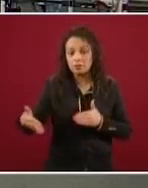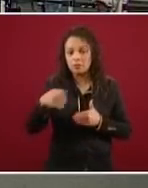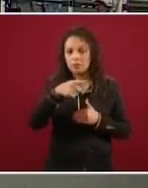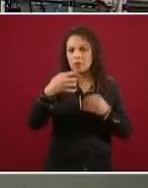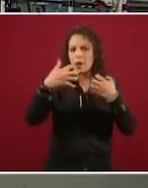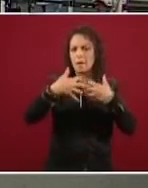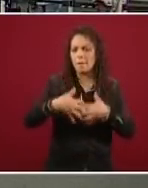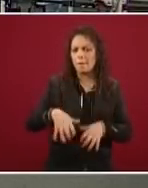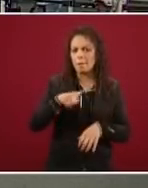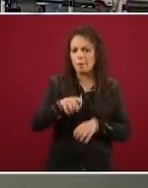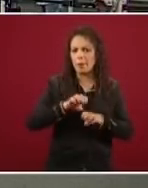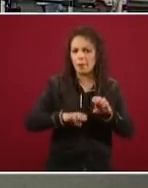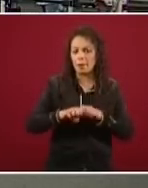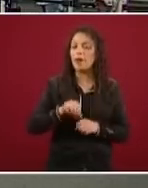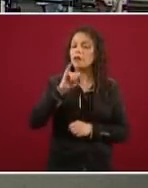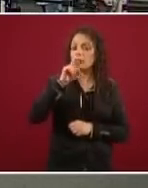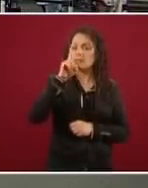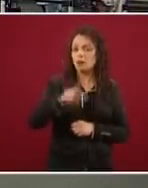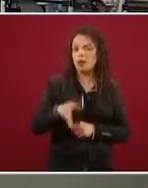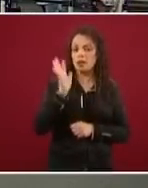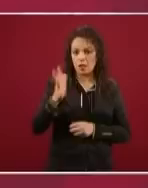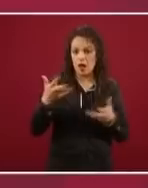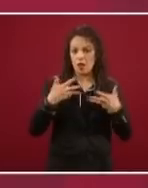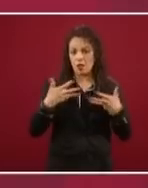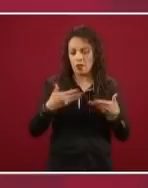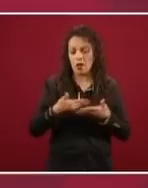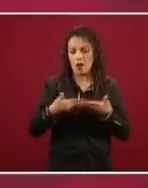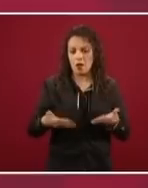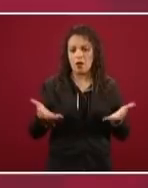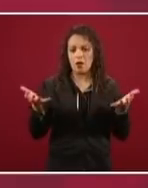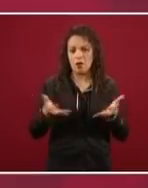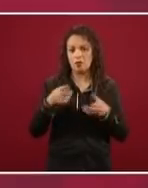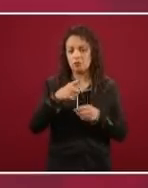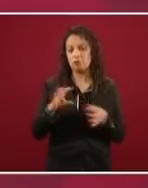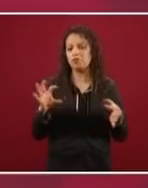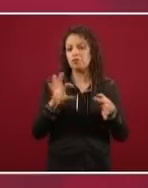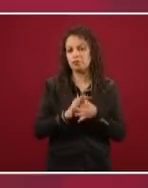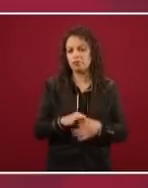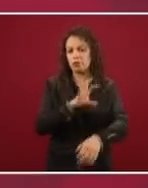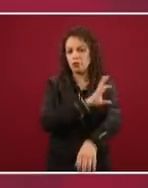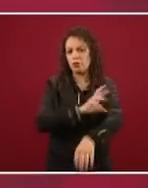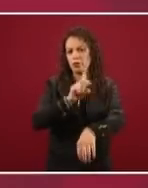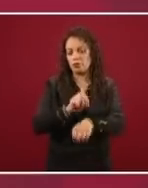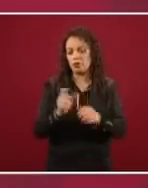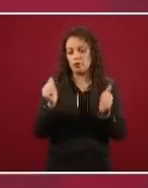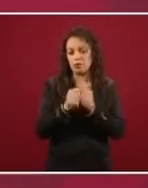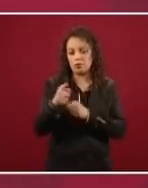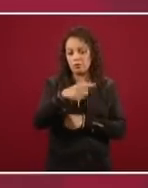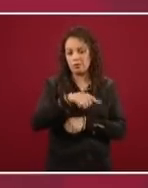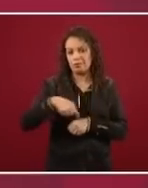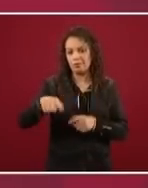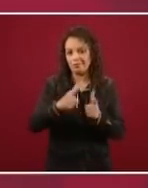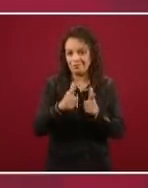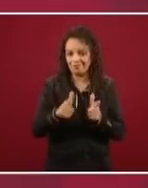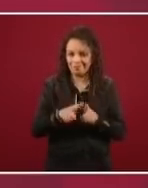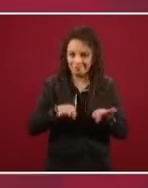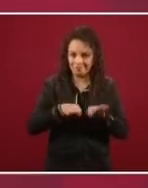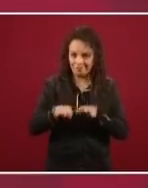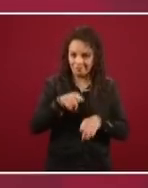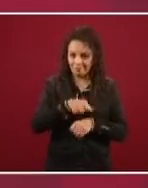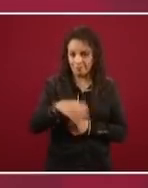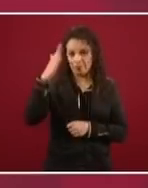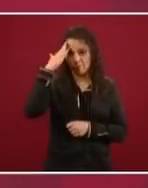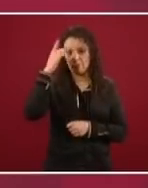en eso le corresponde a la coordinación del gabinete en que encabeza alfonso